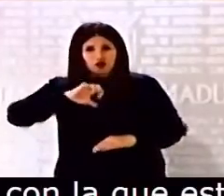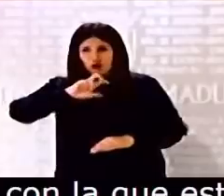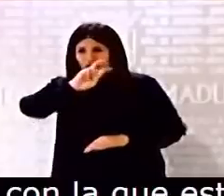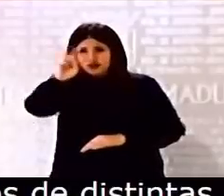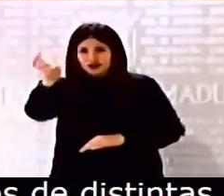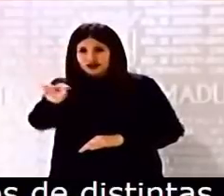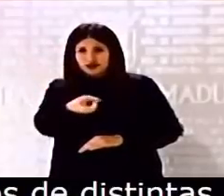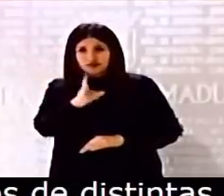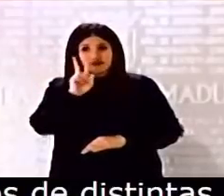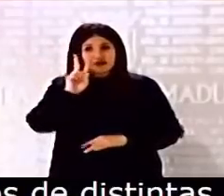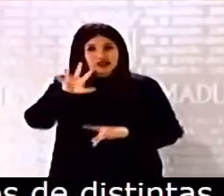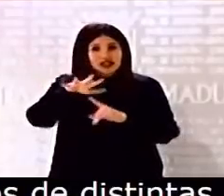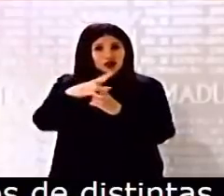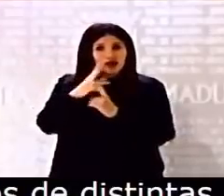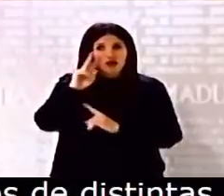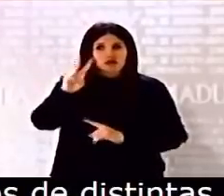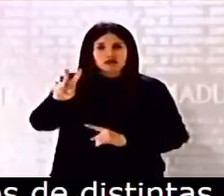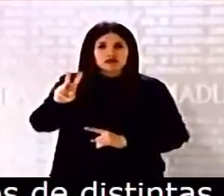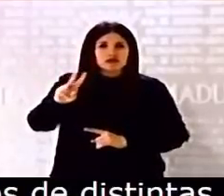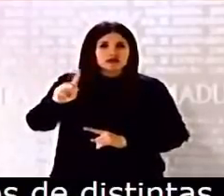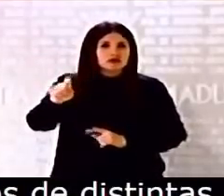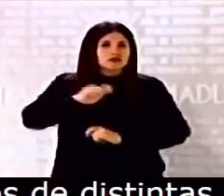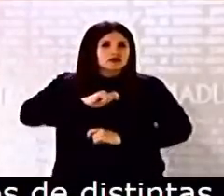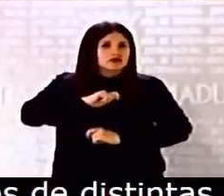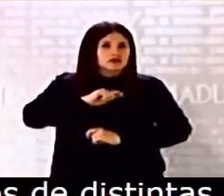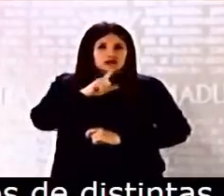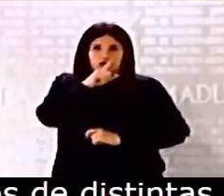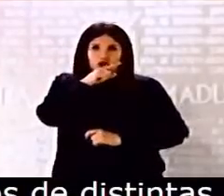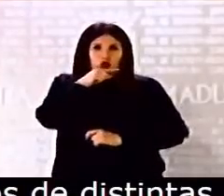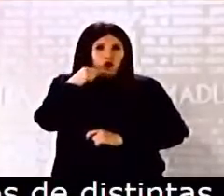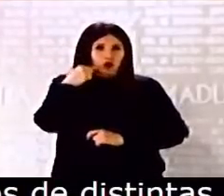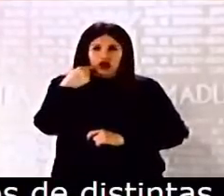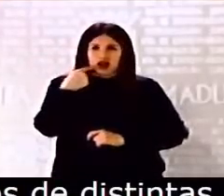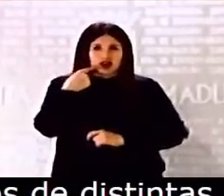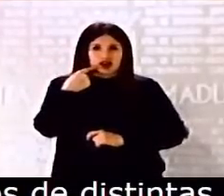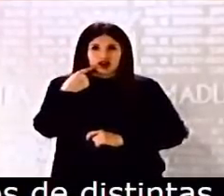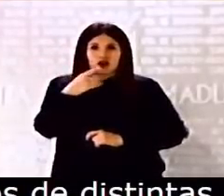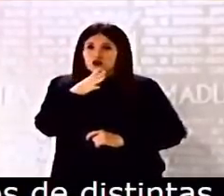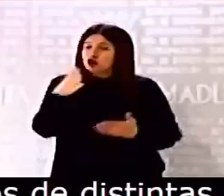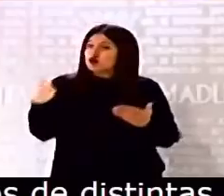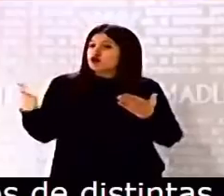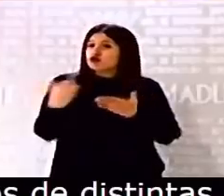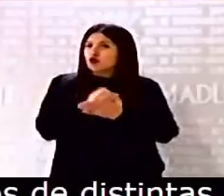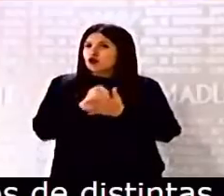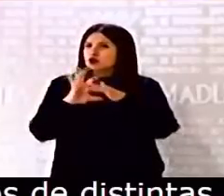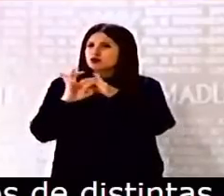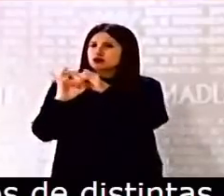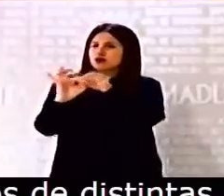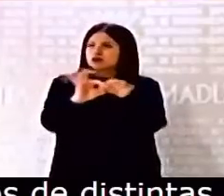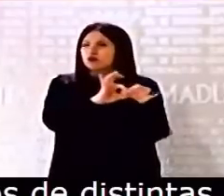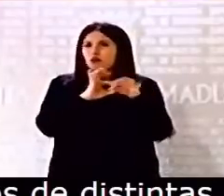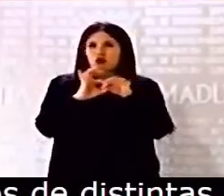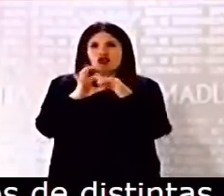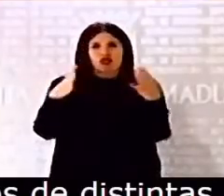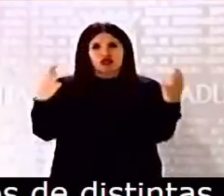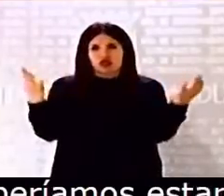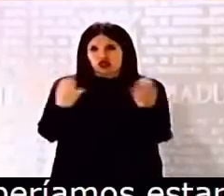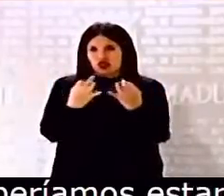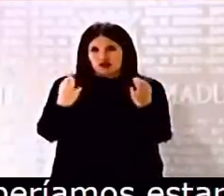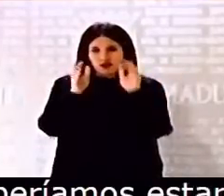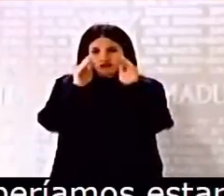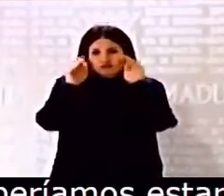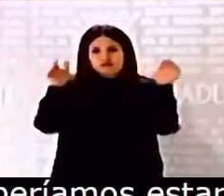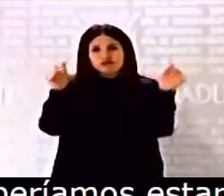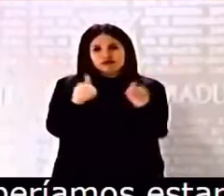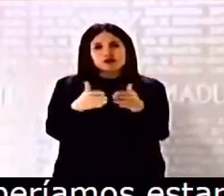autónomas, me duele profundamente, porque a lo que deberíamos estar todos en unidad de acción es